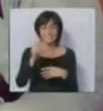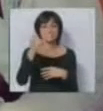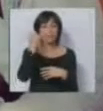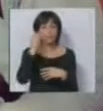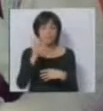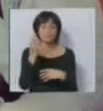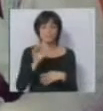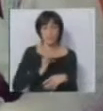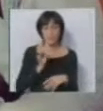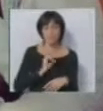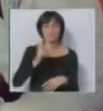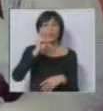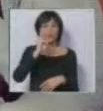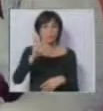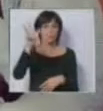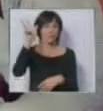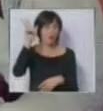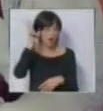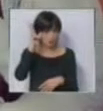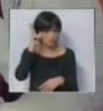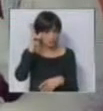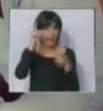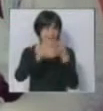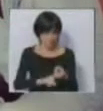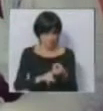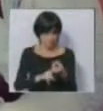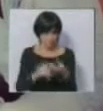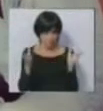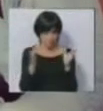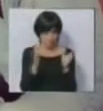año 2008... Ella se casaba con Maxi López.